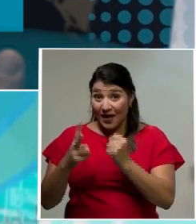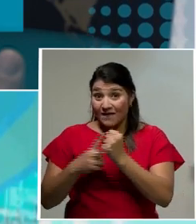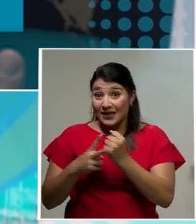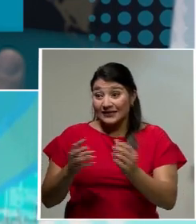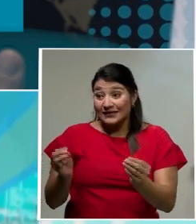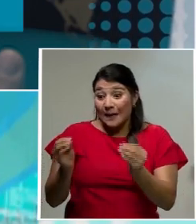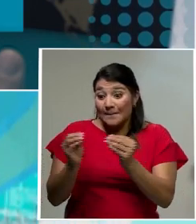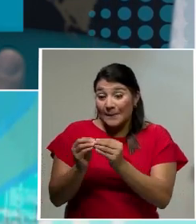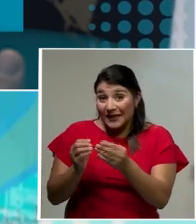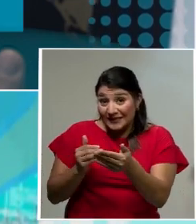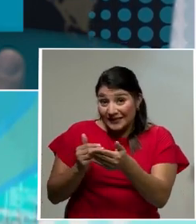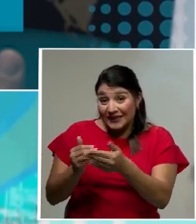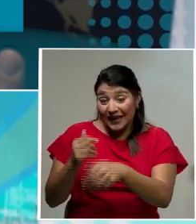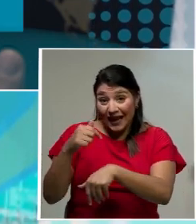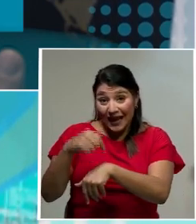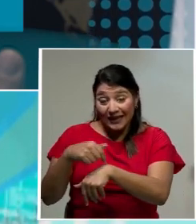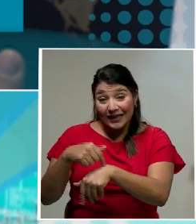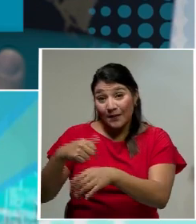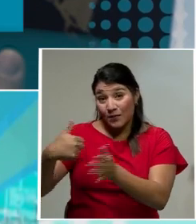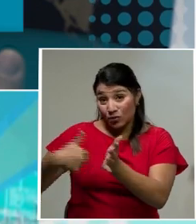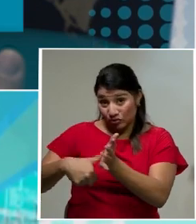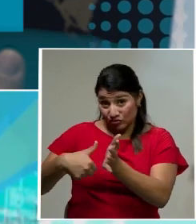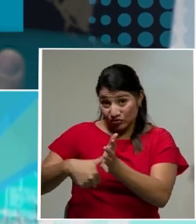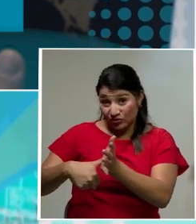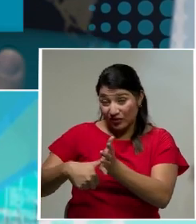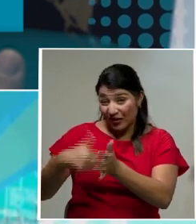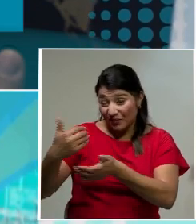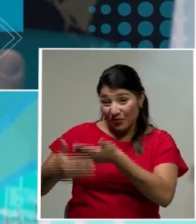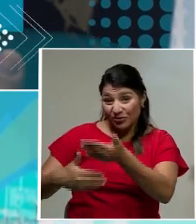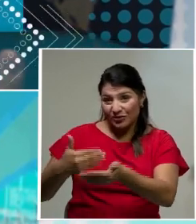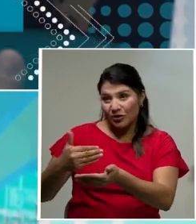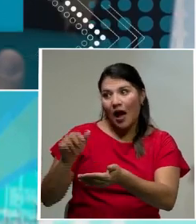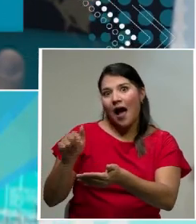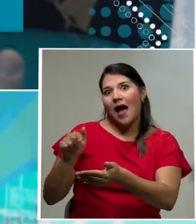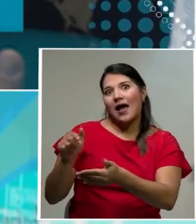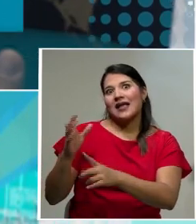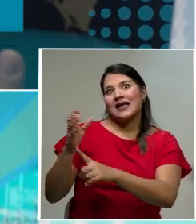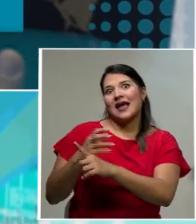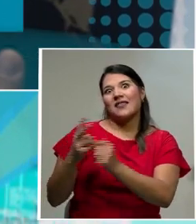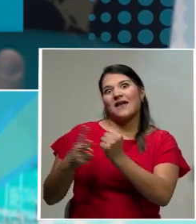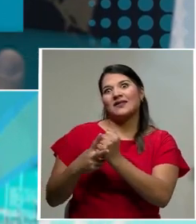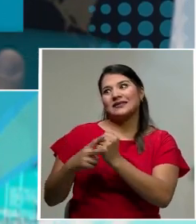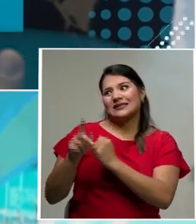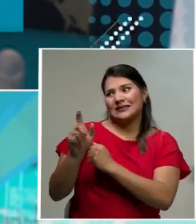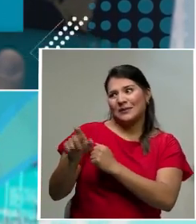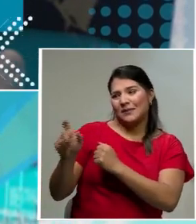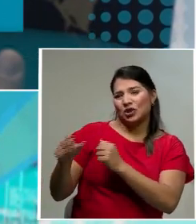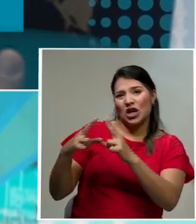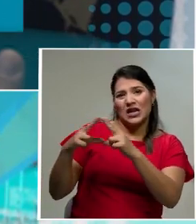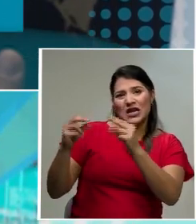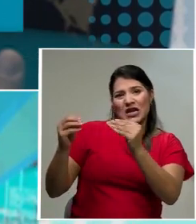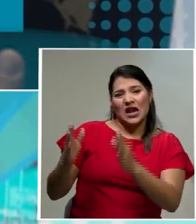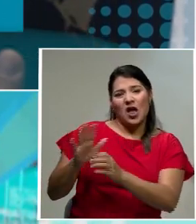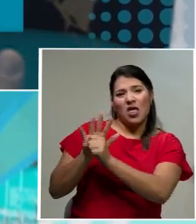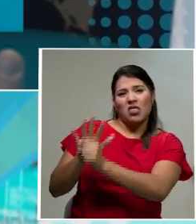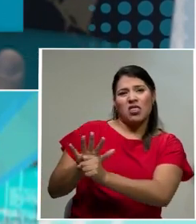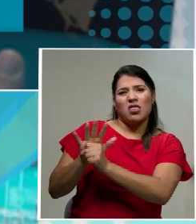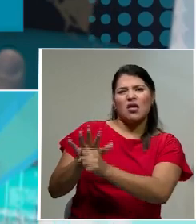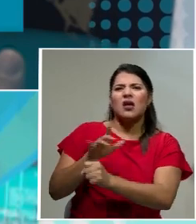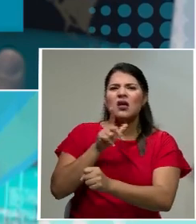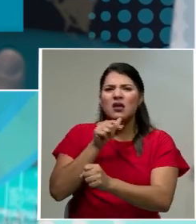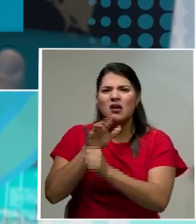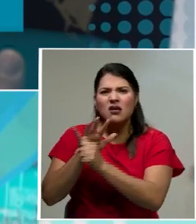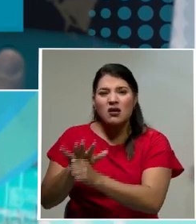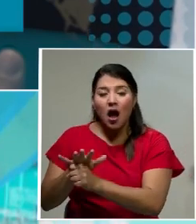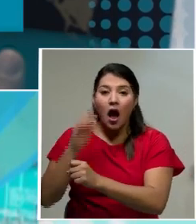parte electoral, sociopolítico electoral, cada vez las personas son oprimidas por el gobierno que está en